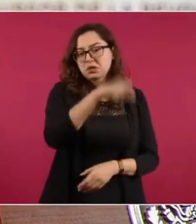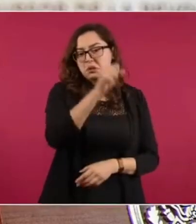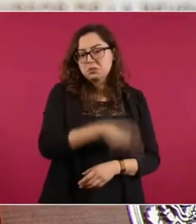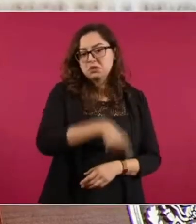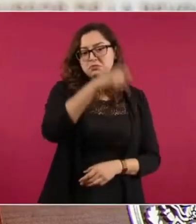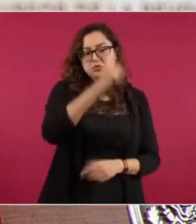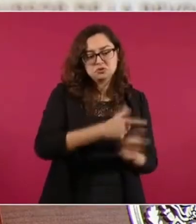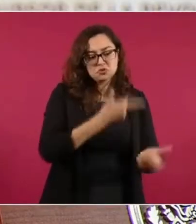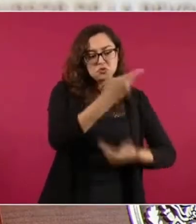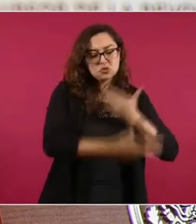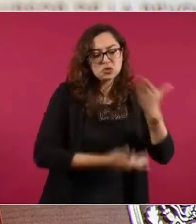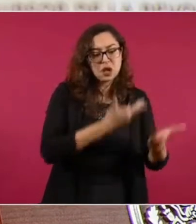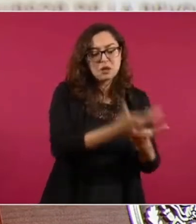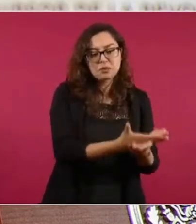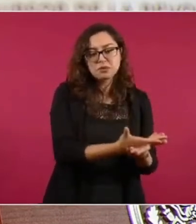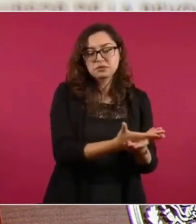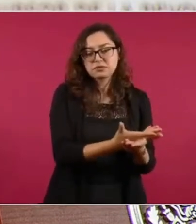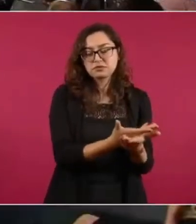Y tenían,